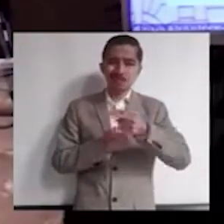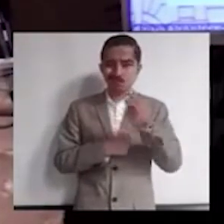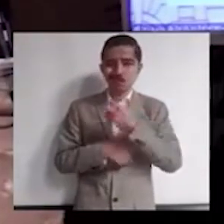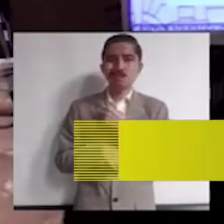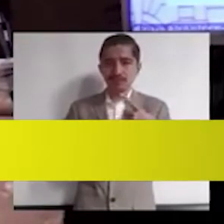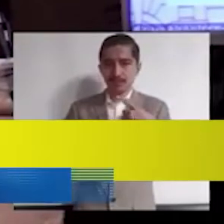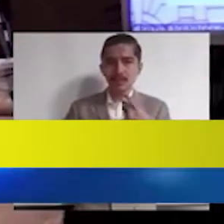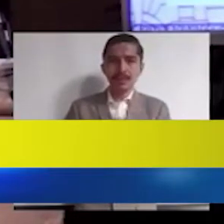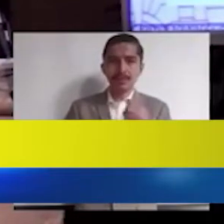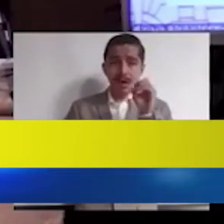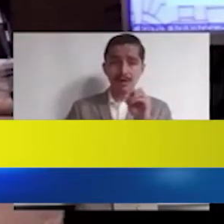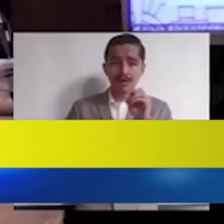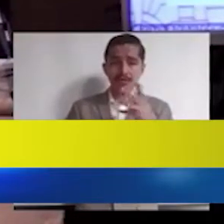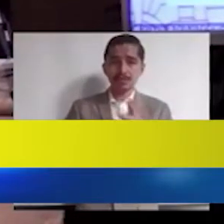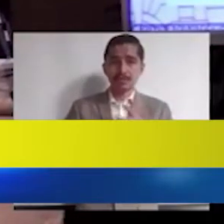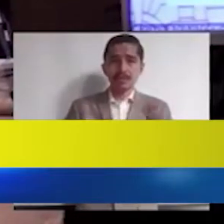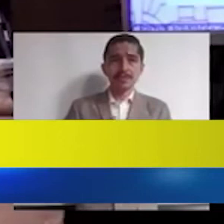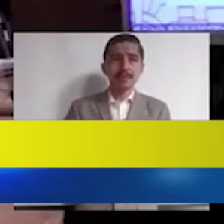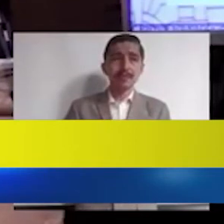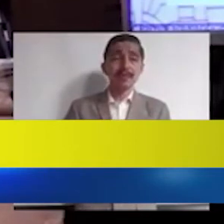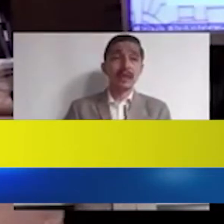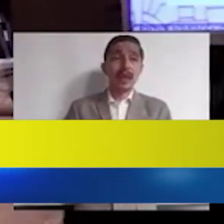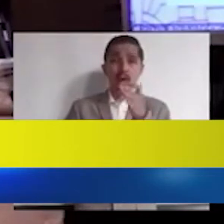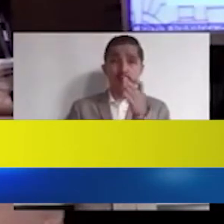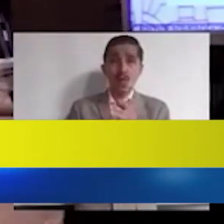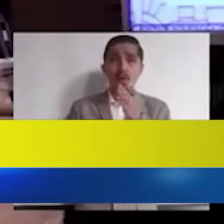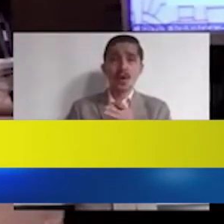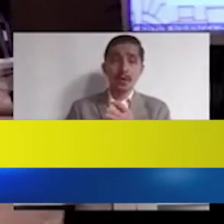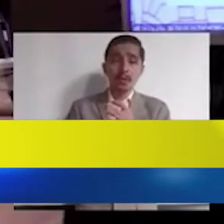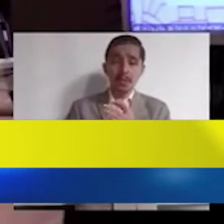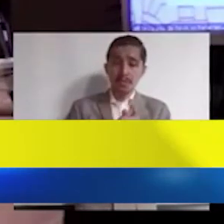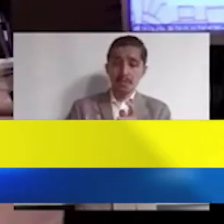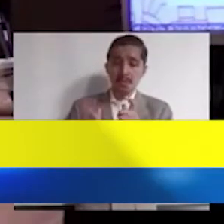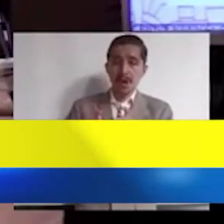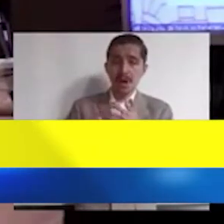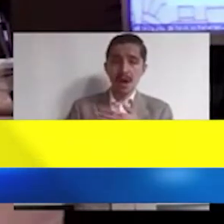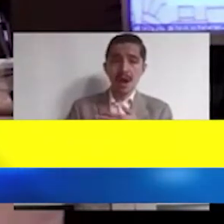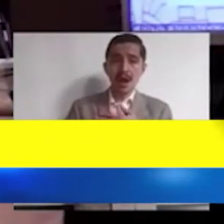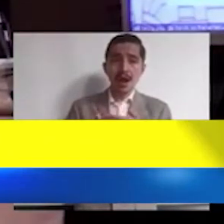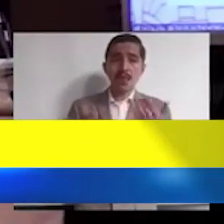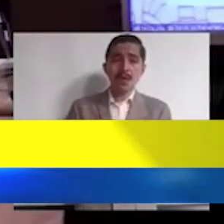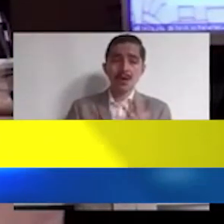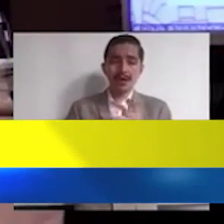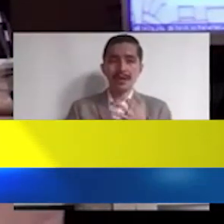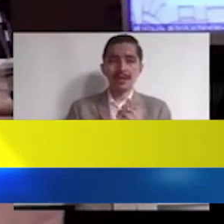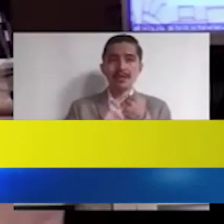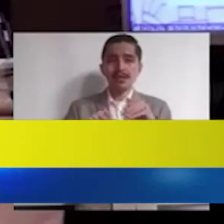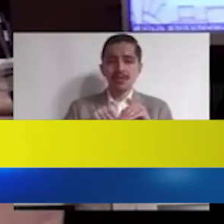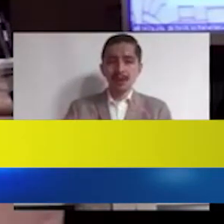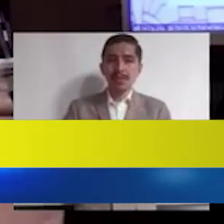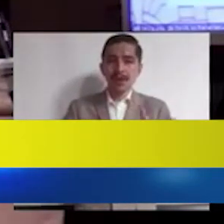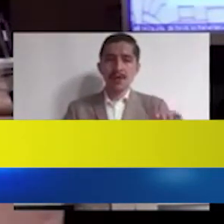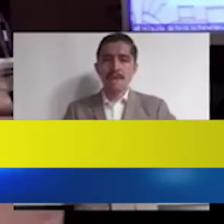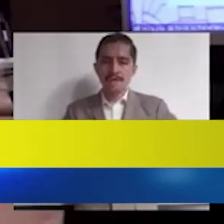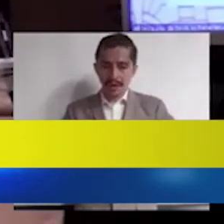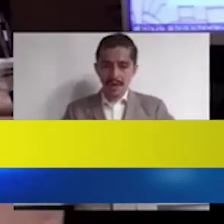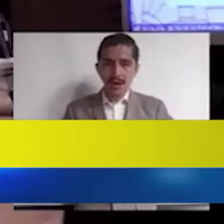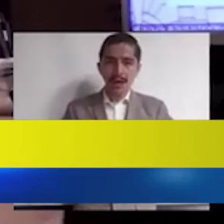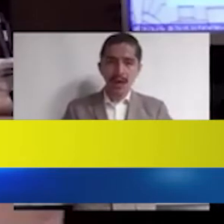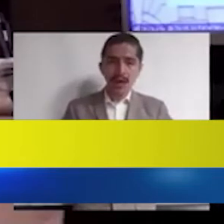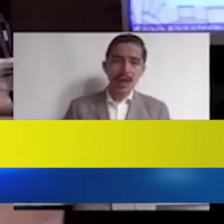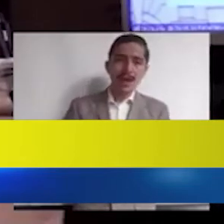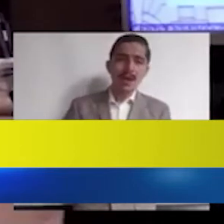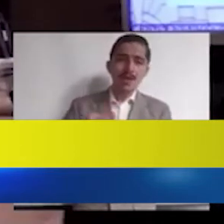y exigen ser resueltas. El día de hoy se me ha concedido dar respuesta al quinto informe de gobierno por parte